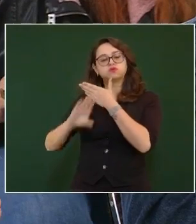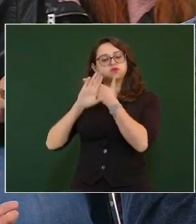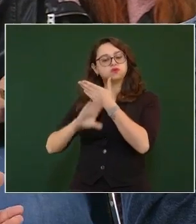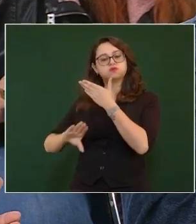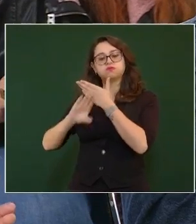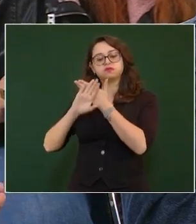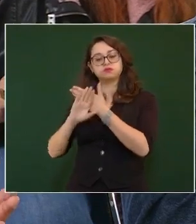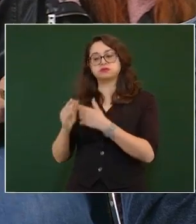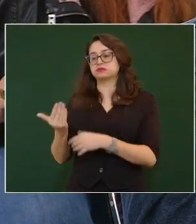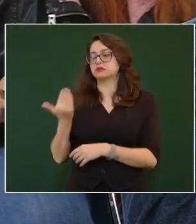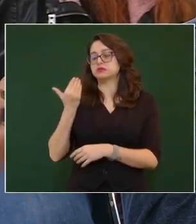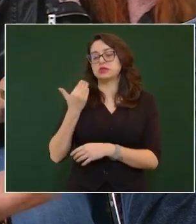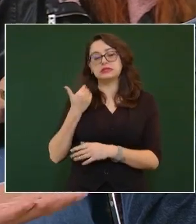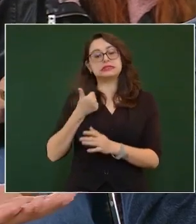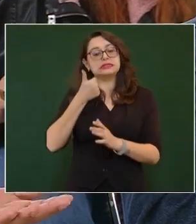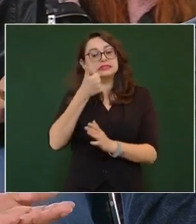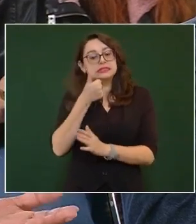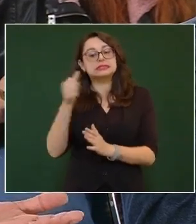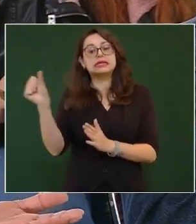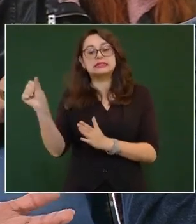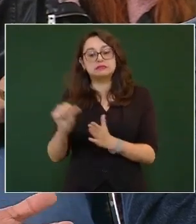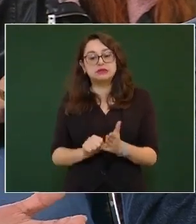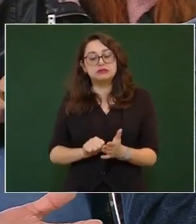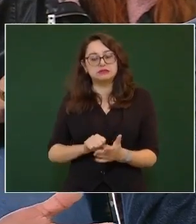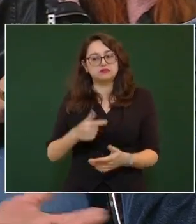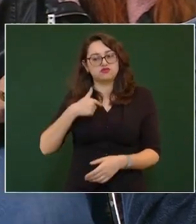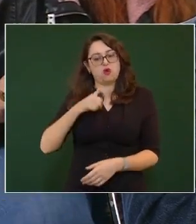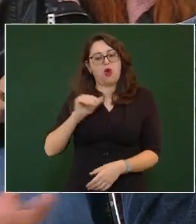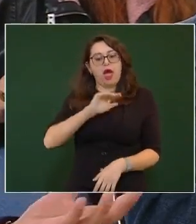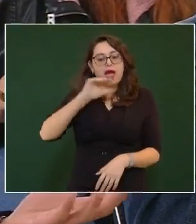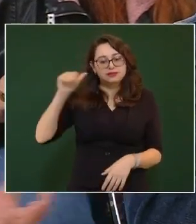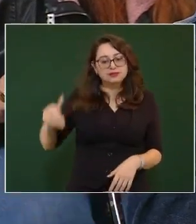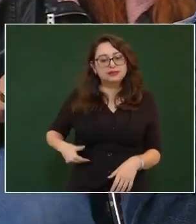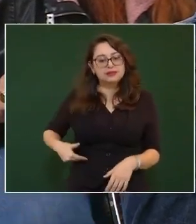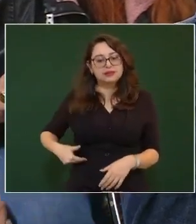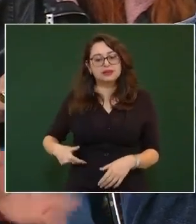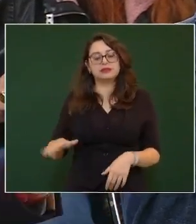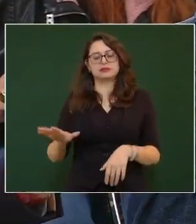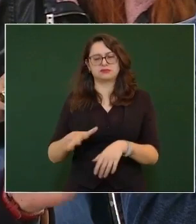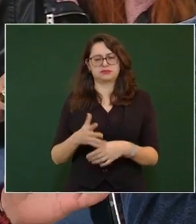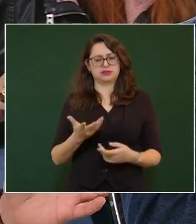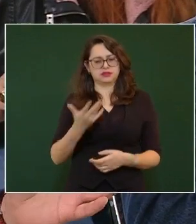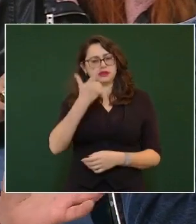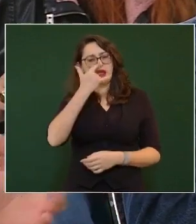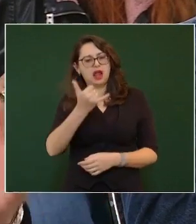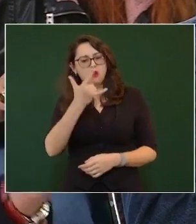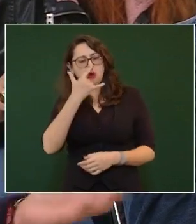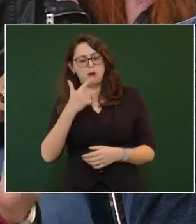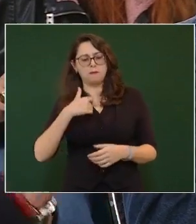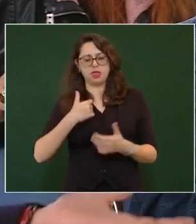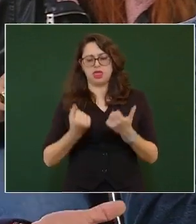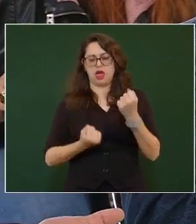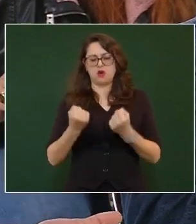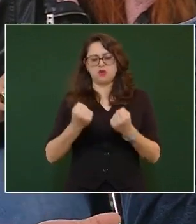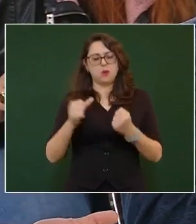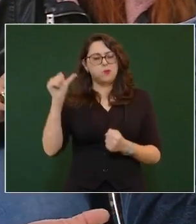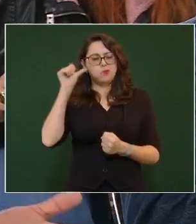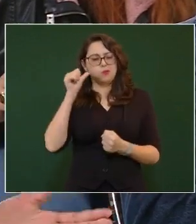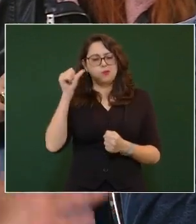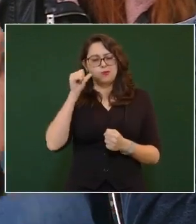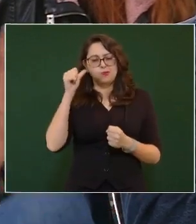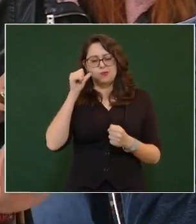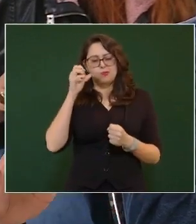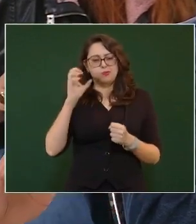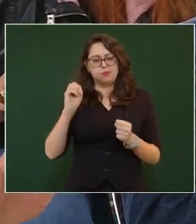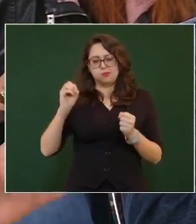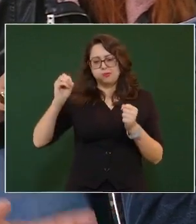accidente hace 6 meses, por eso no había ido a las mañaneras, donde la rueda de mi vehículo se salió, me estrellé y me fui al hospital